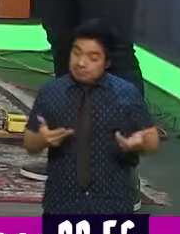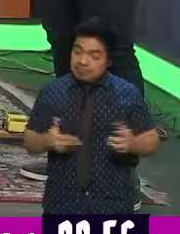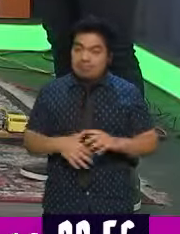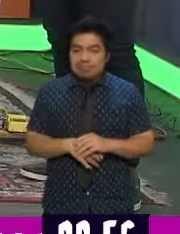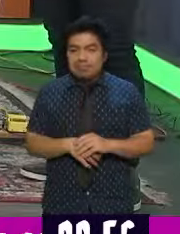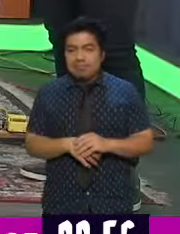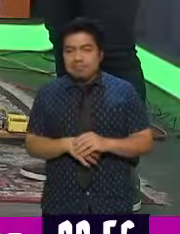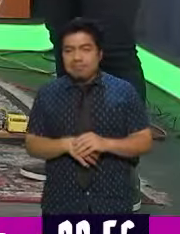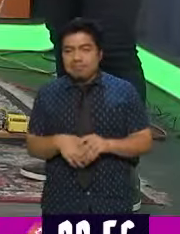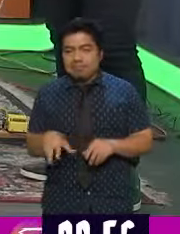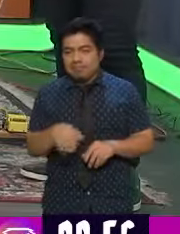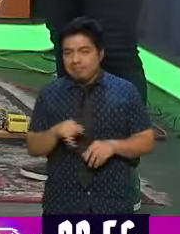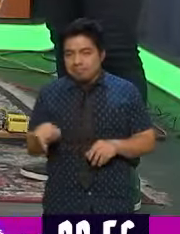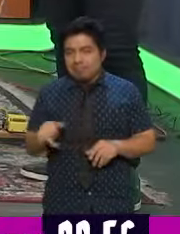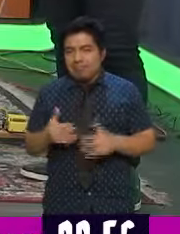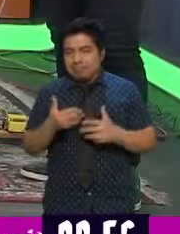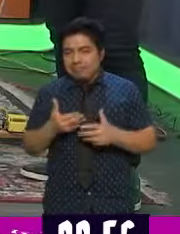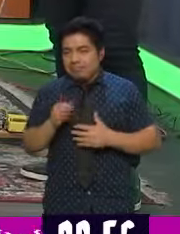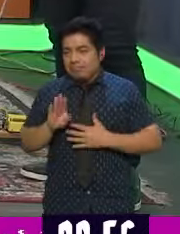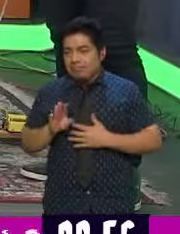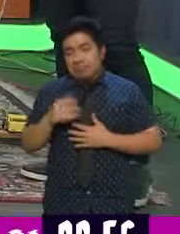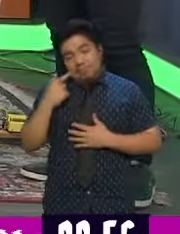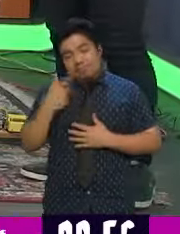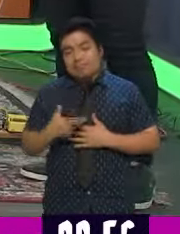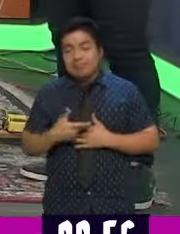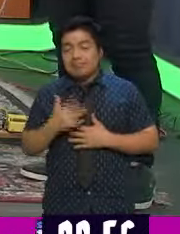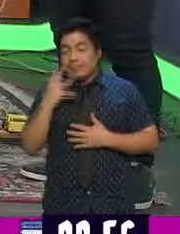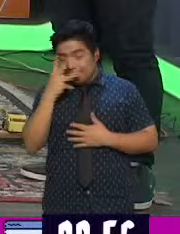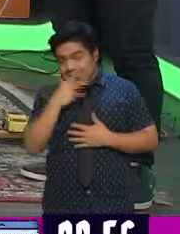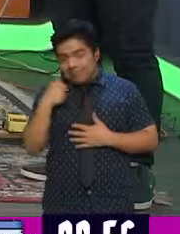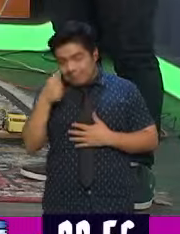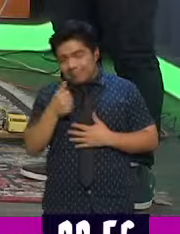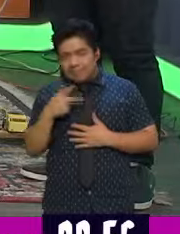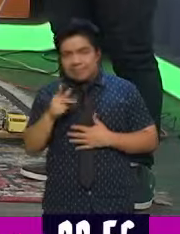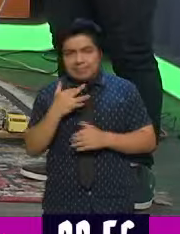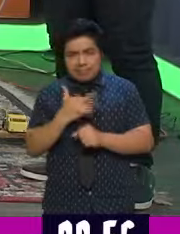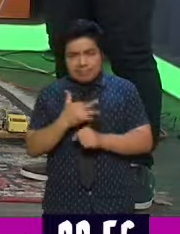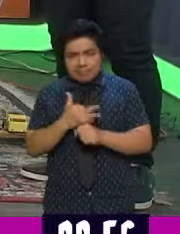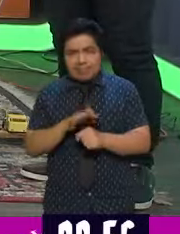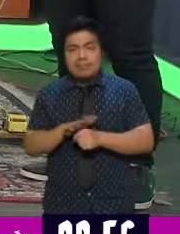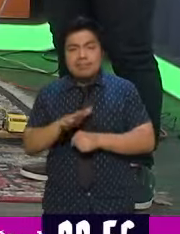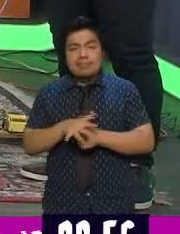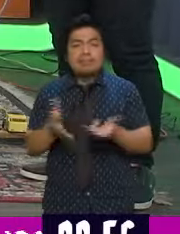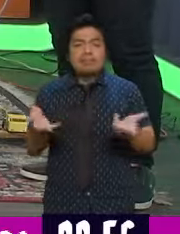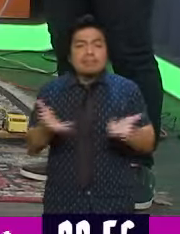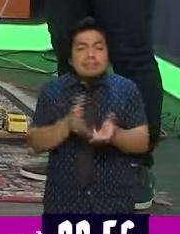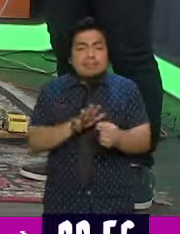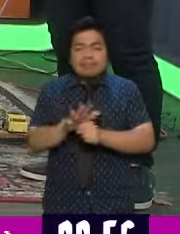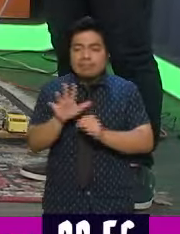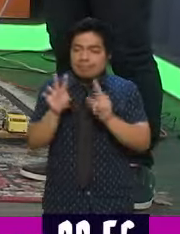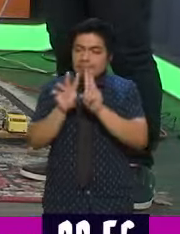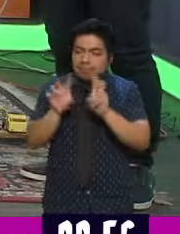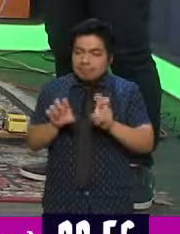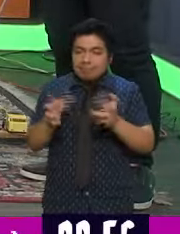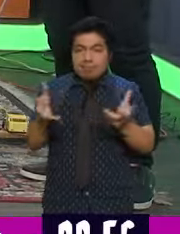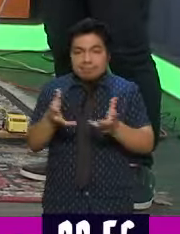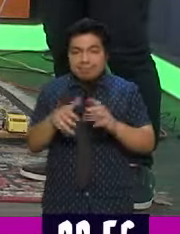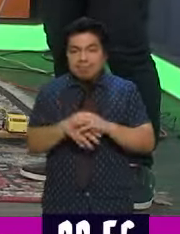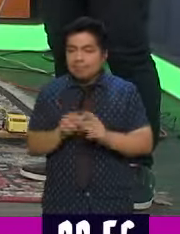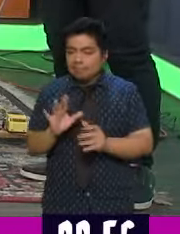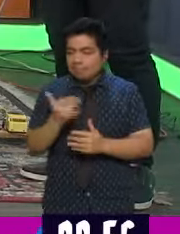tú que ya eres copa B. Ok. Oiga, qué bonito. ¿Y ahorita qué están promoviendo? ¿Qué temas están promoviendo?